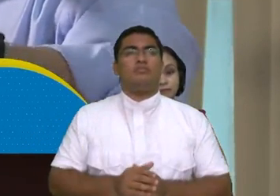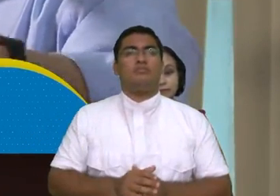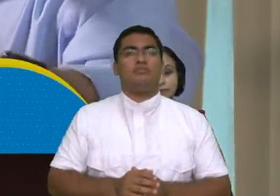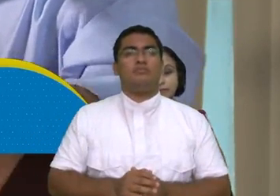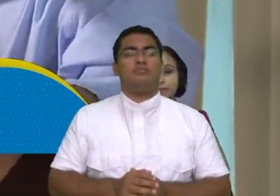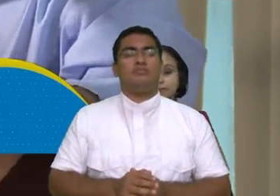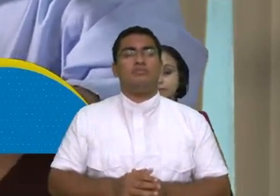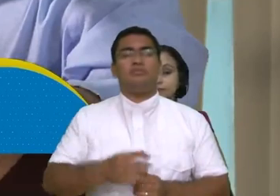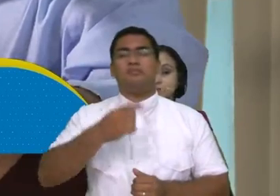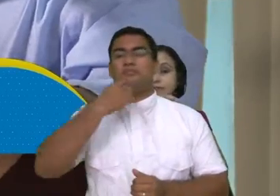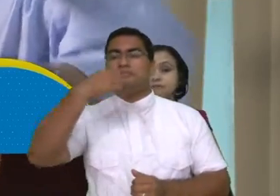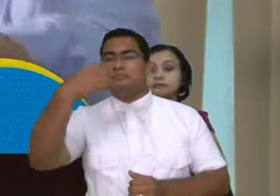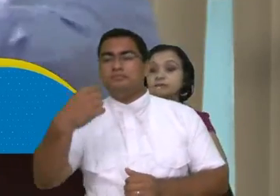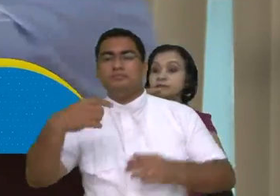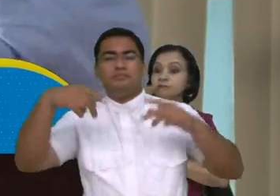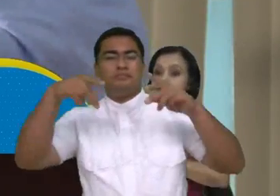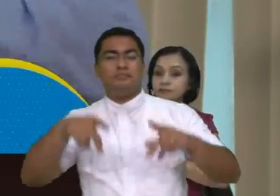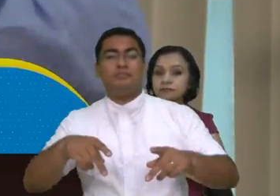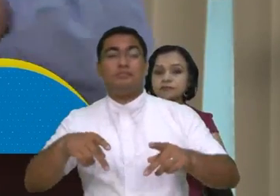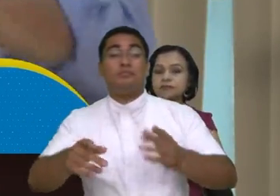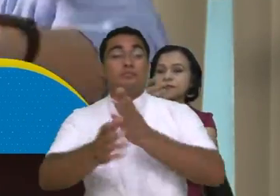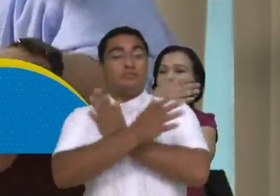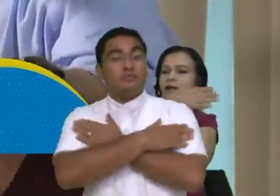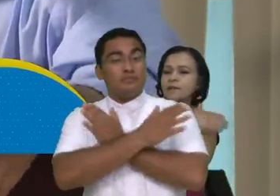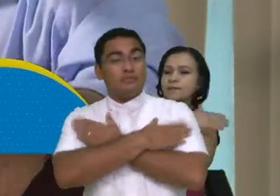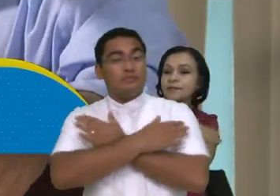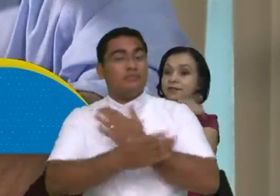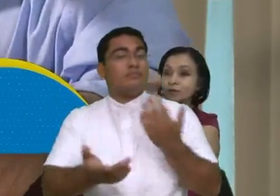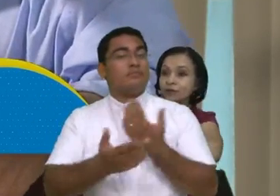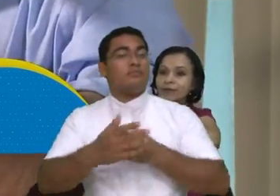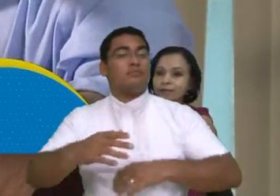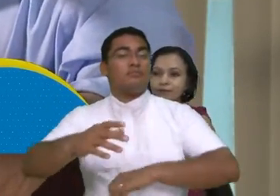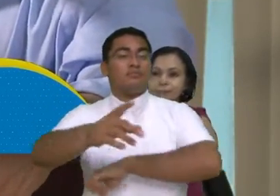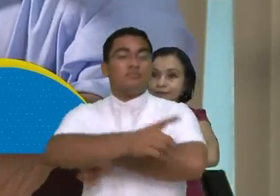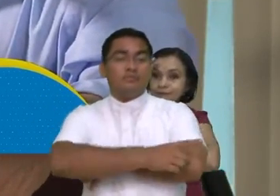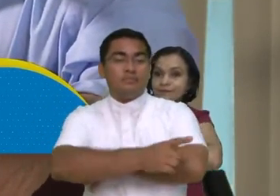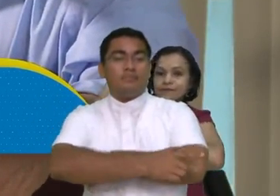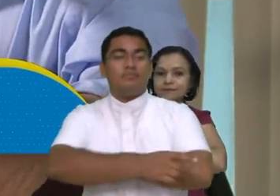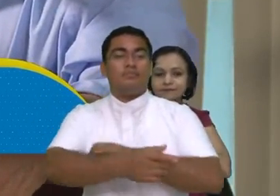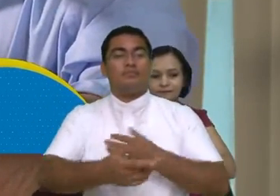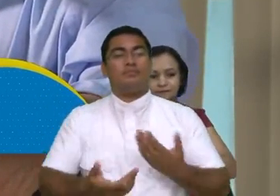Y te dice, me saluda el comandante Daniel.